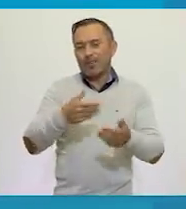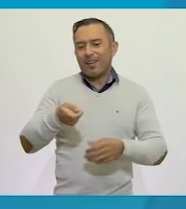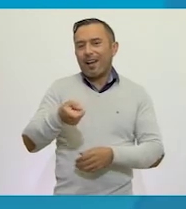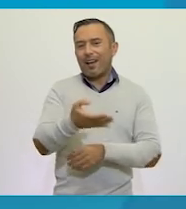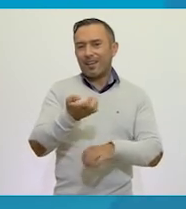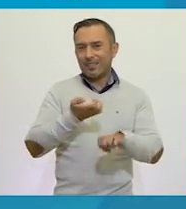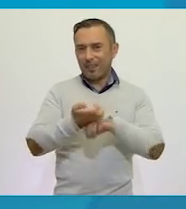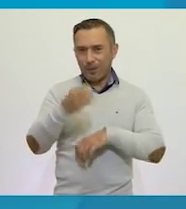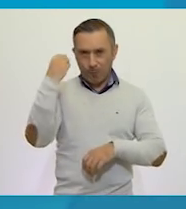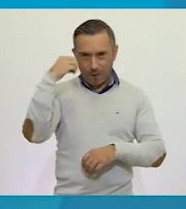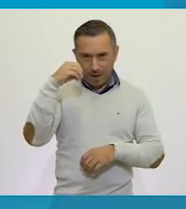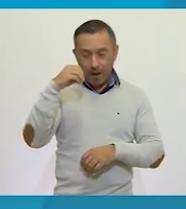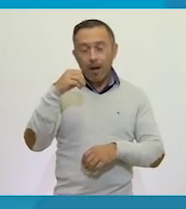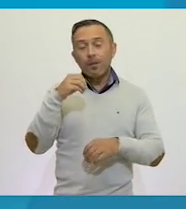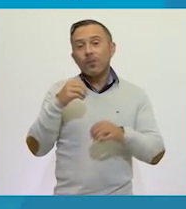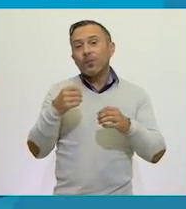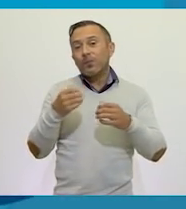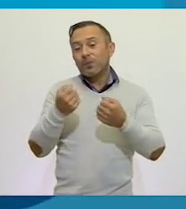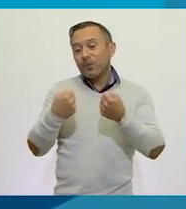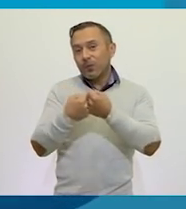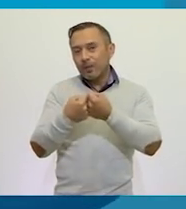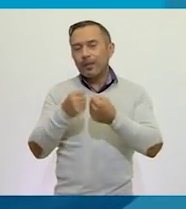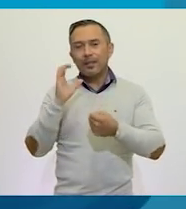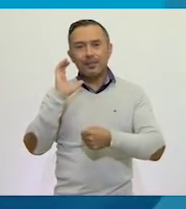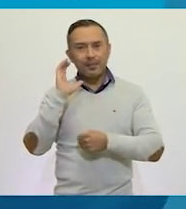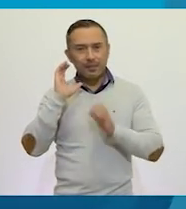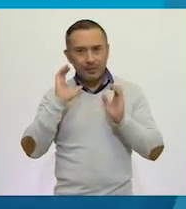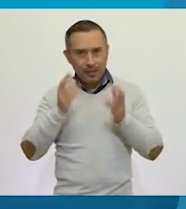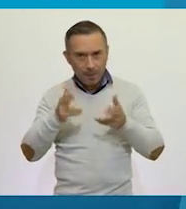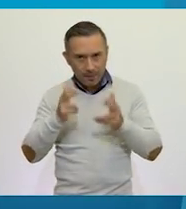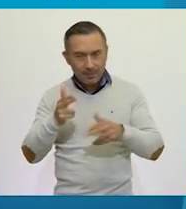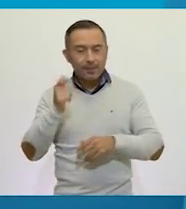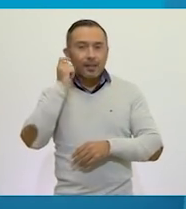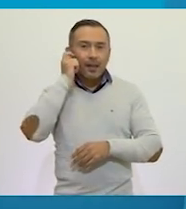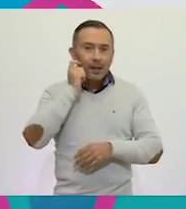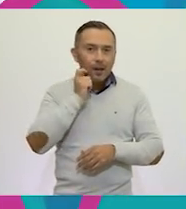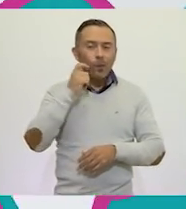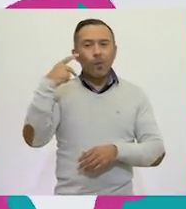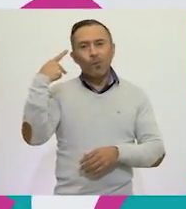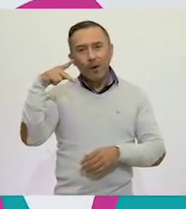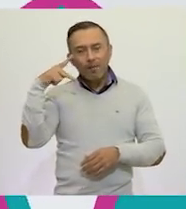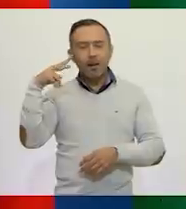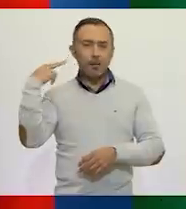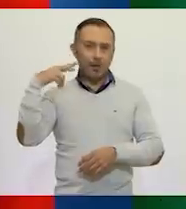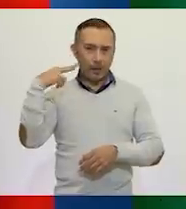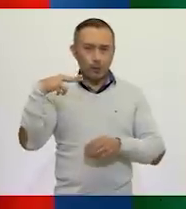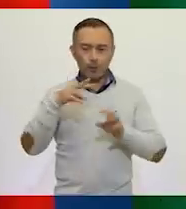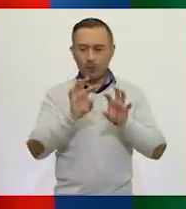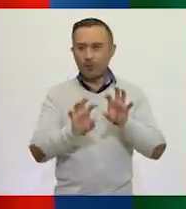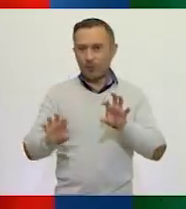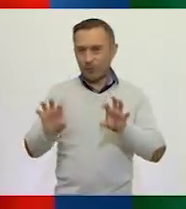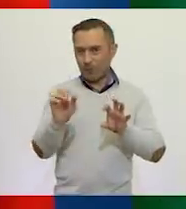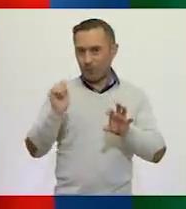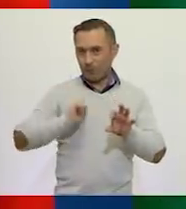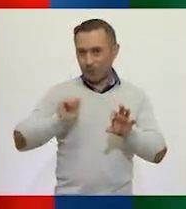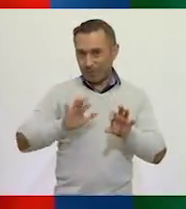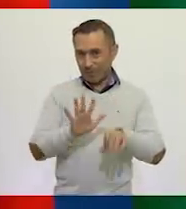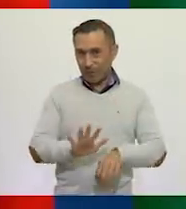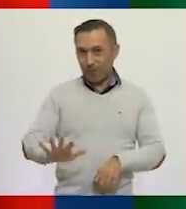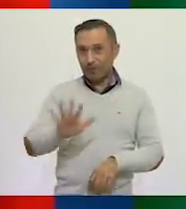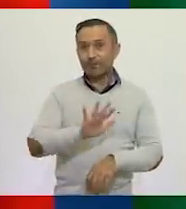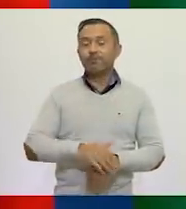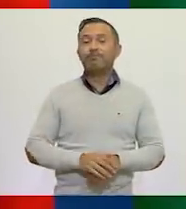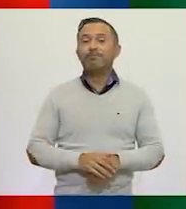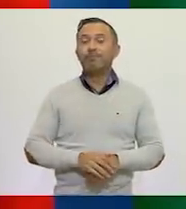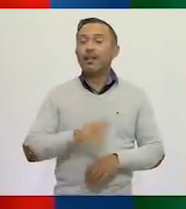actuales estados de Chiapas, Guerrero, Puebla y Veracruz. Los zapotecas aprovecharon